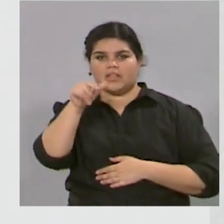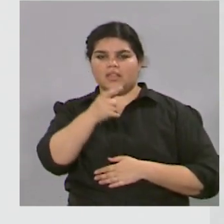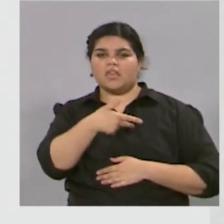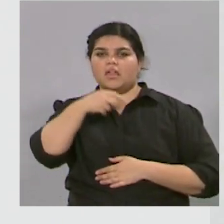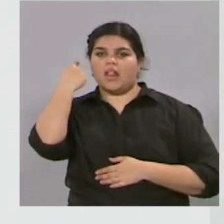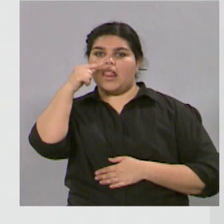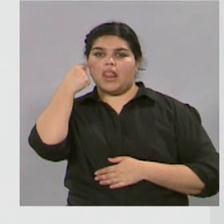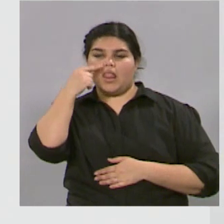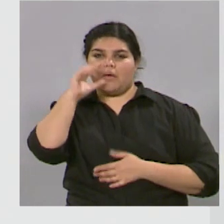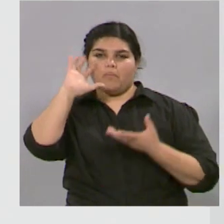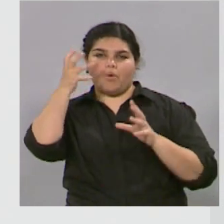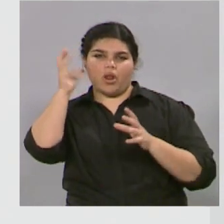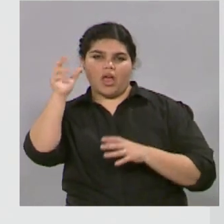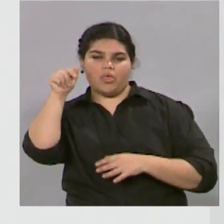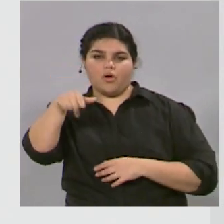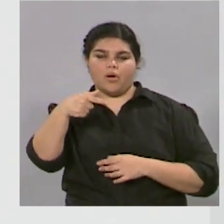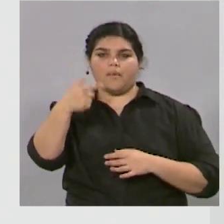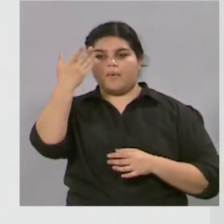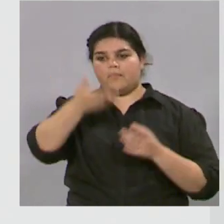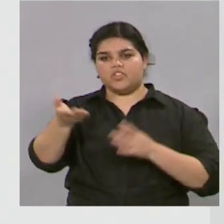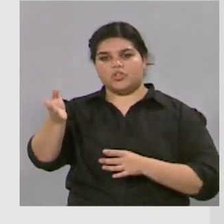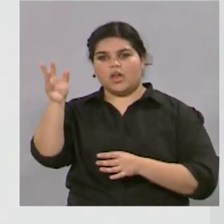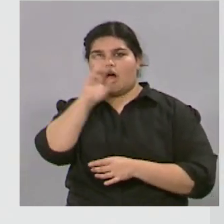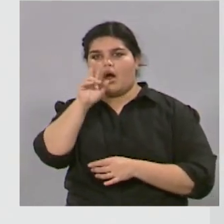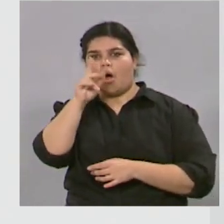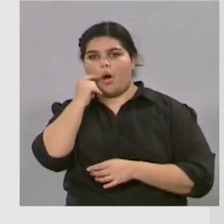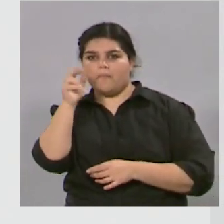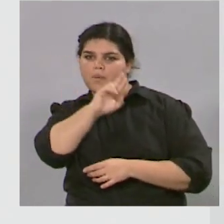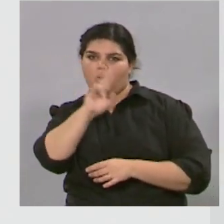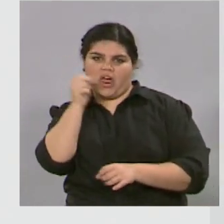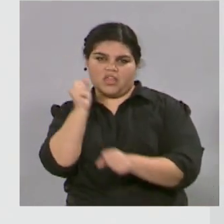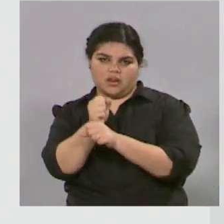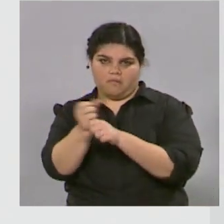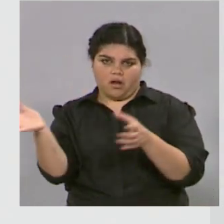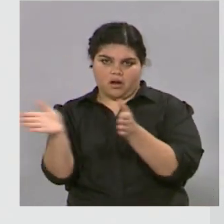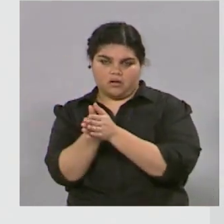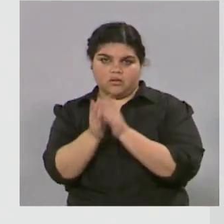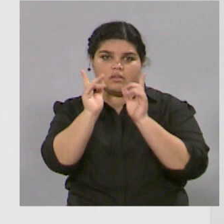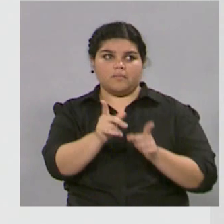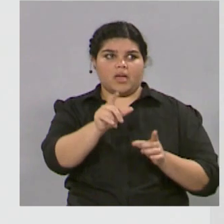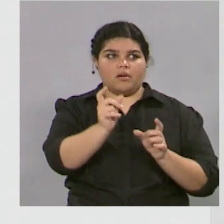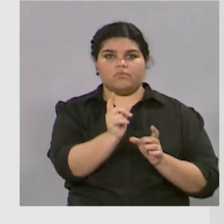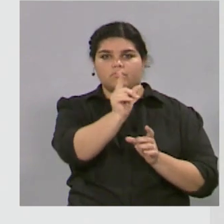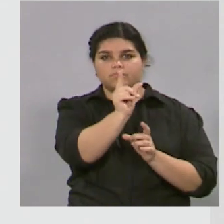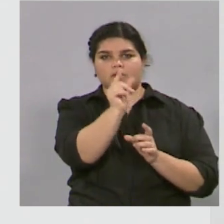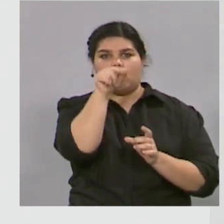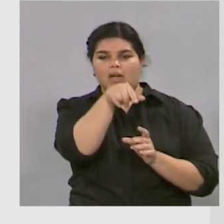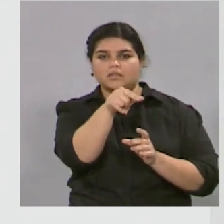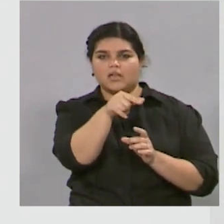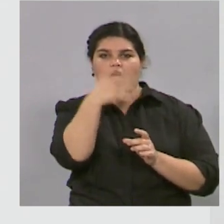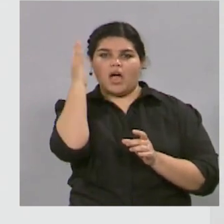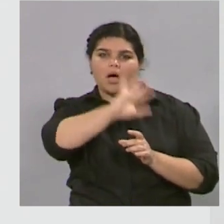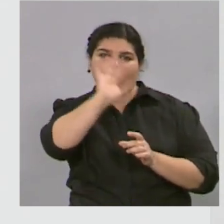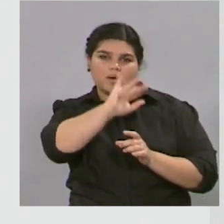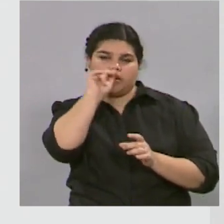lila trabajan en lugares mixtos las personas y el color mostaza trabaja en lugares sin mujeres. Después vamos a ver...